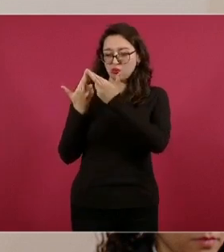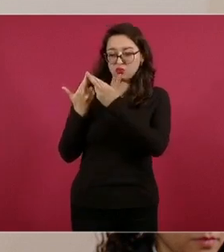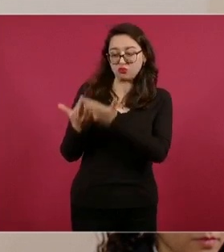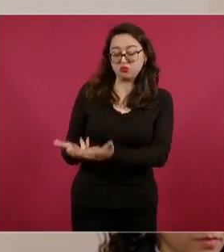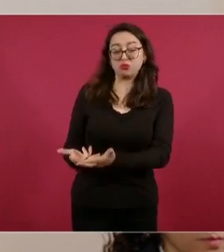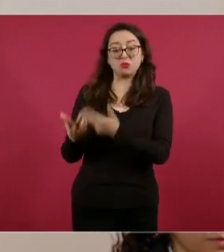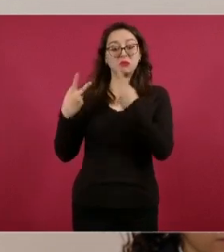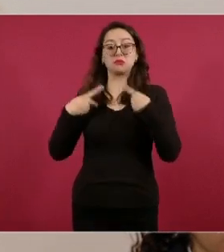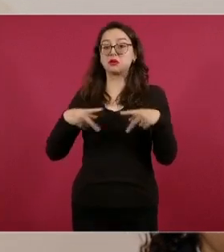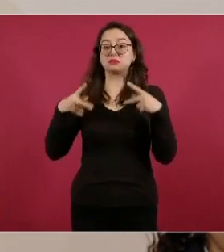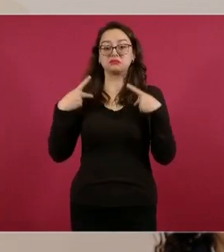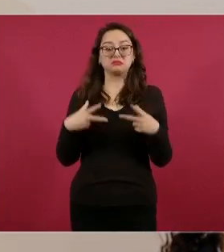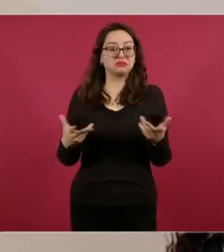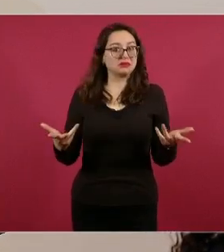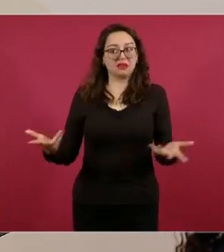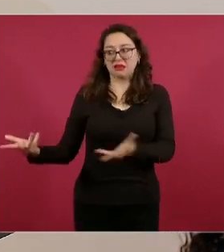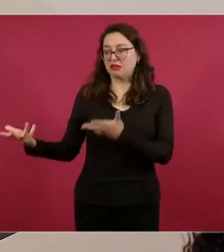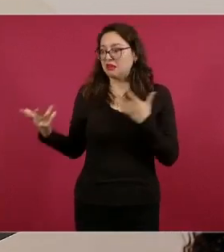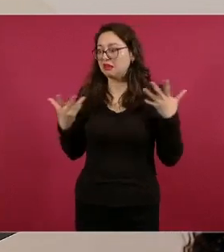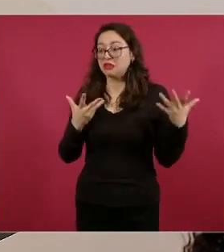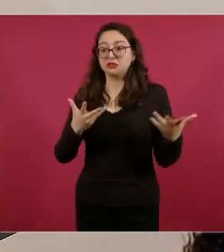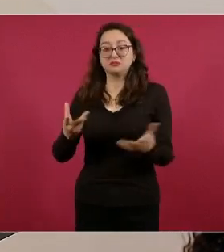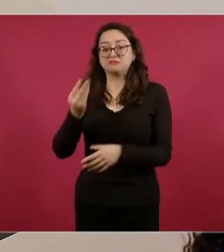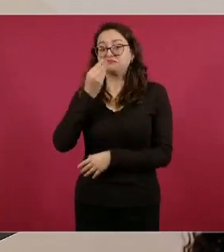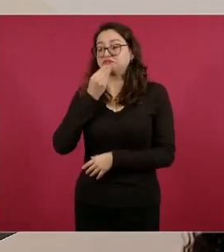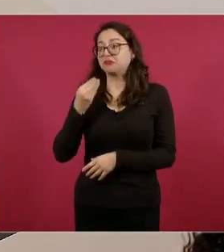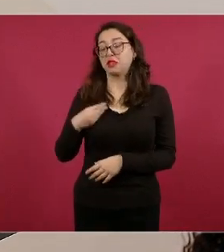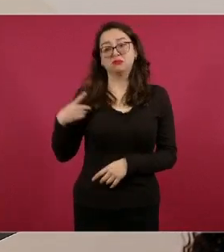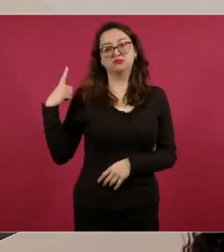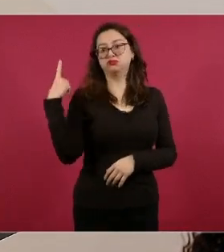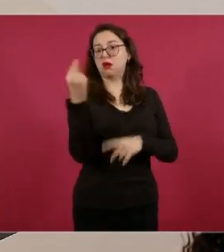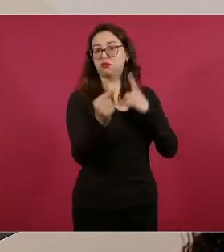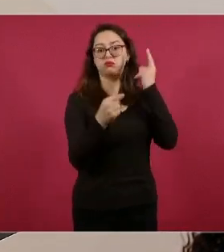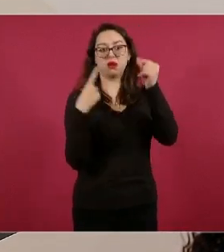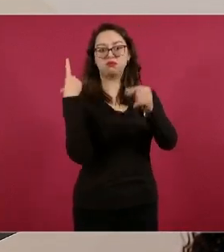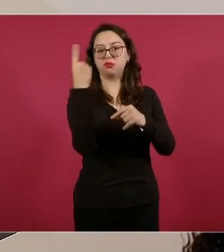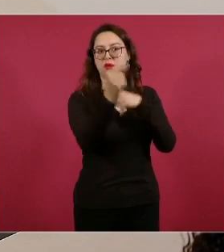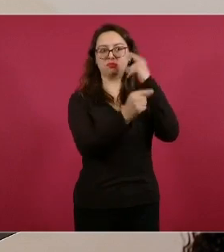Se fueron a las maquiladoras.